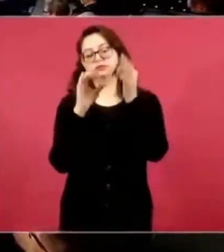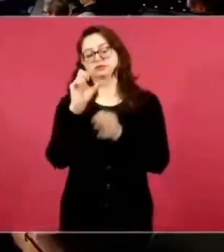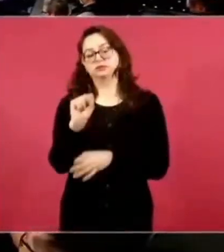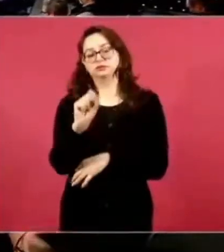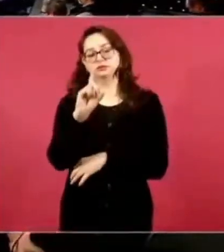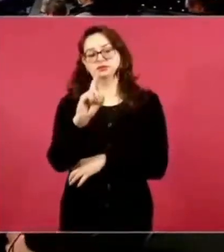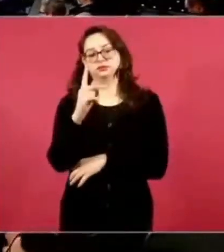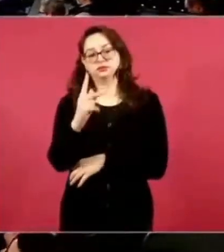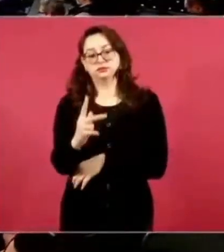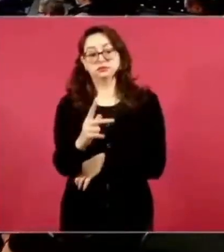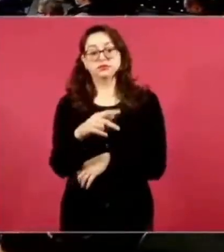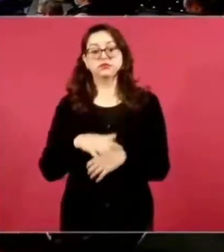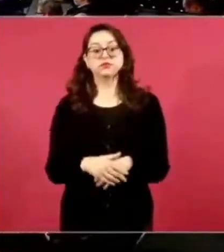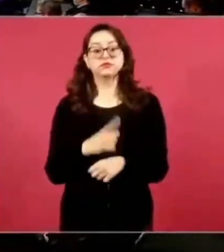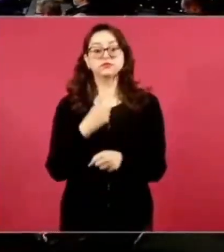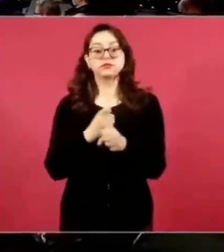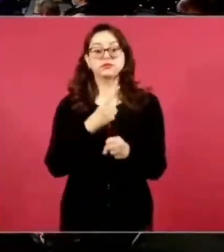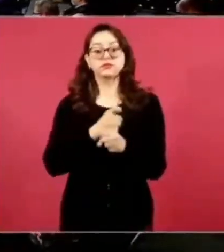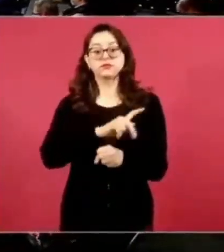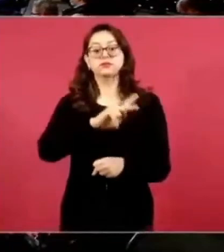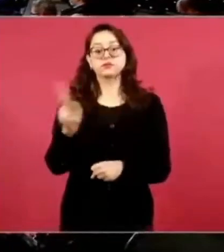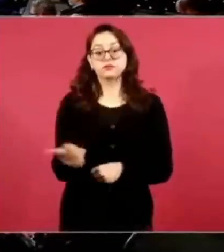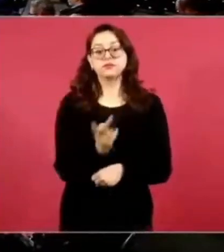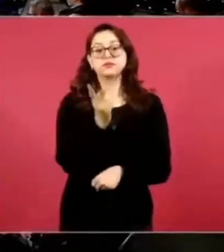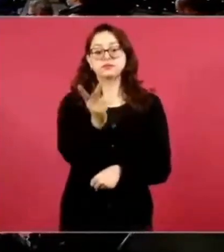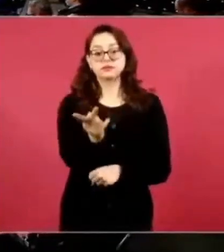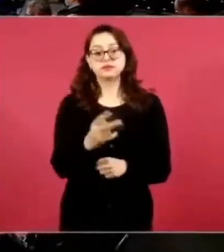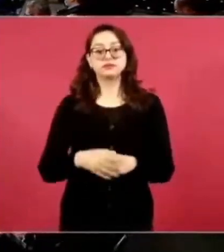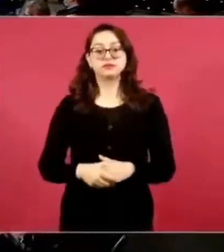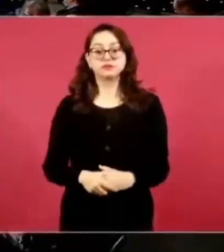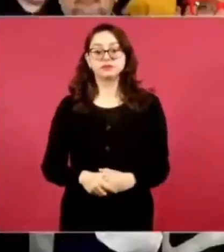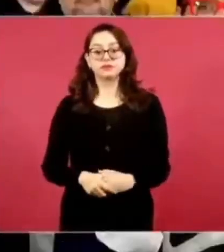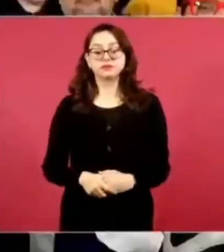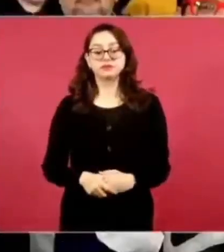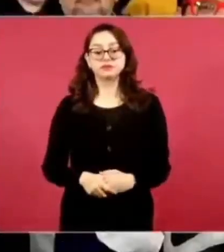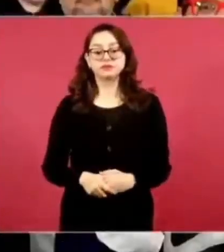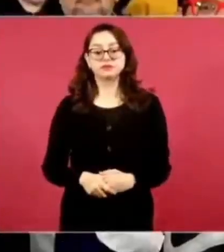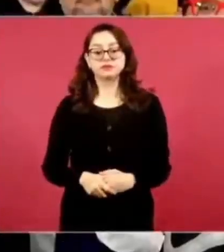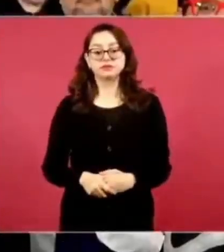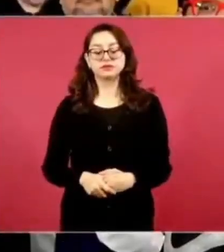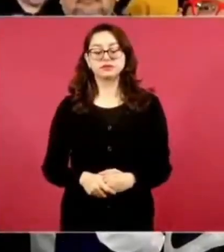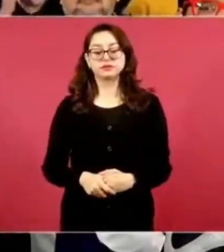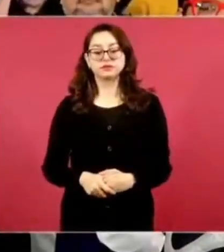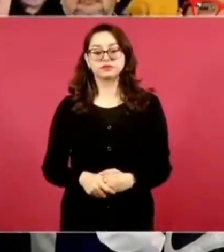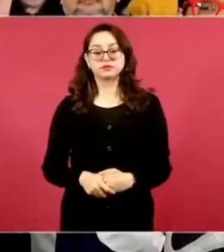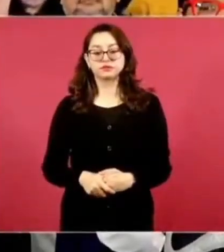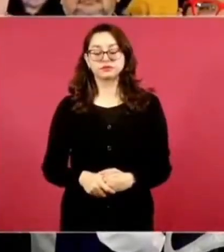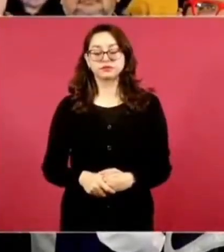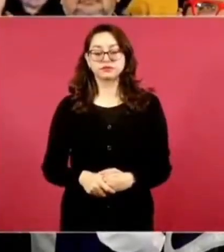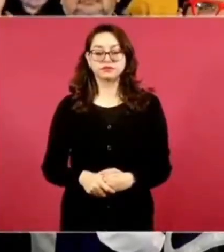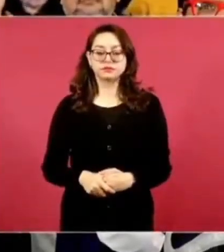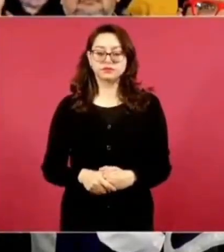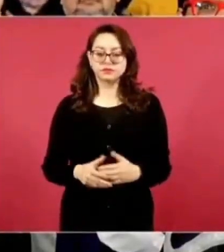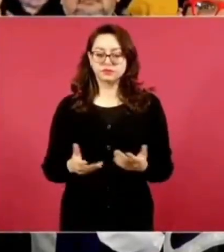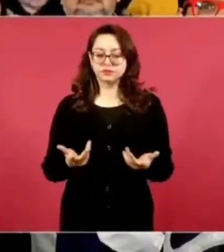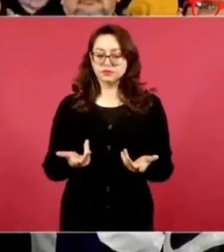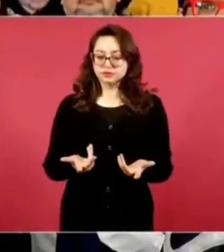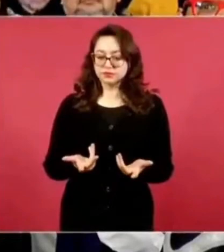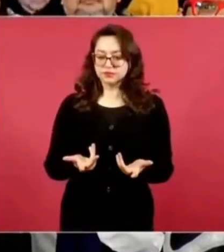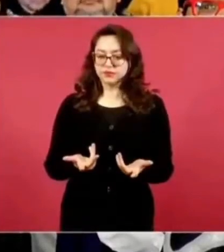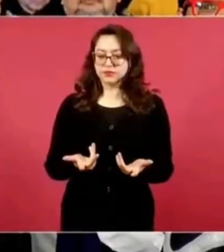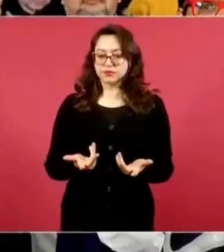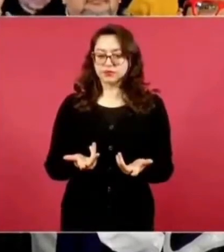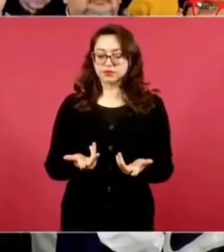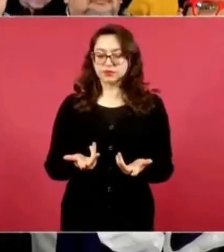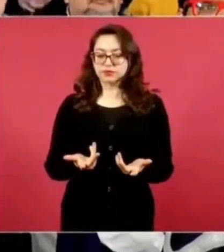pregunta es su opinión acerca del comentario de la